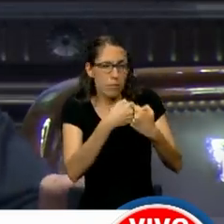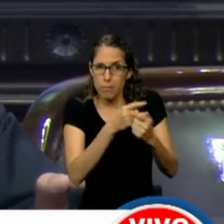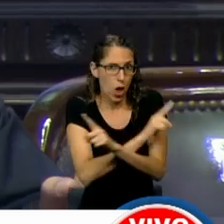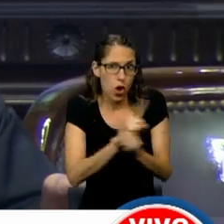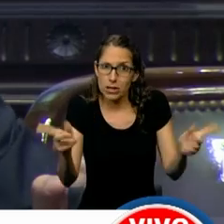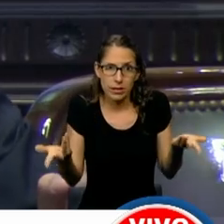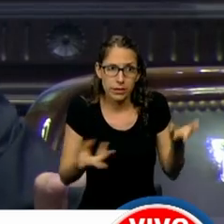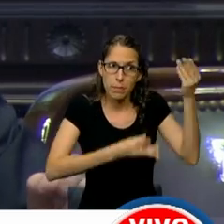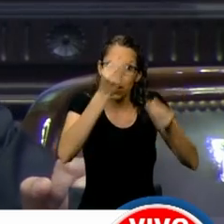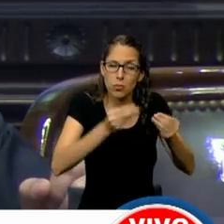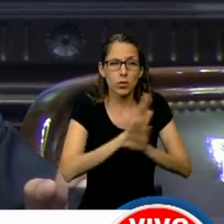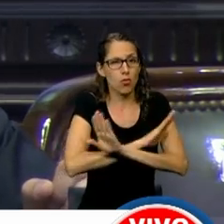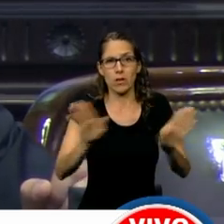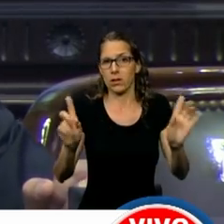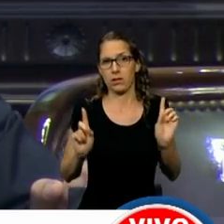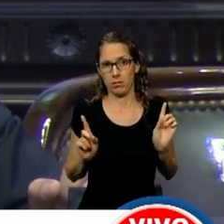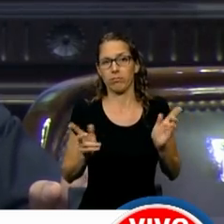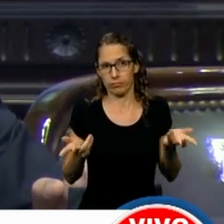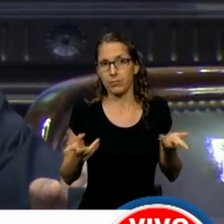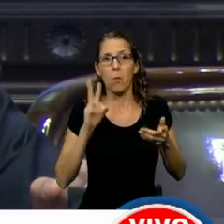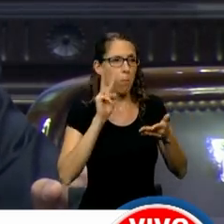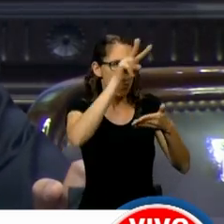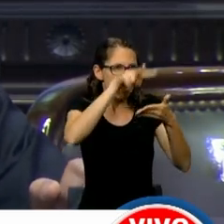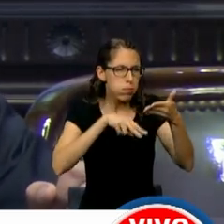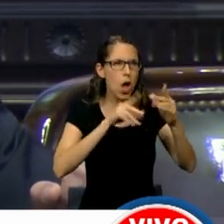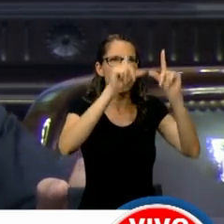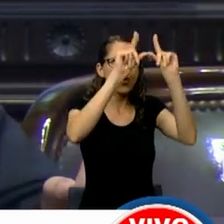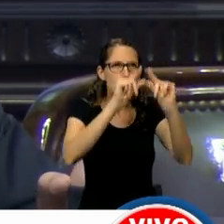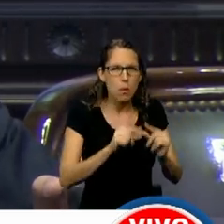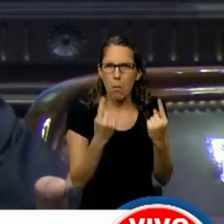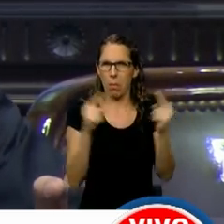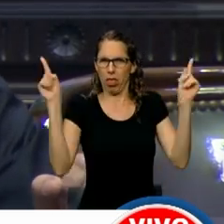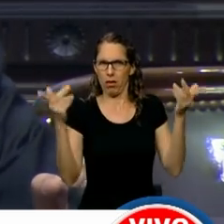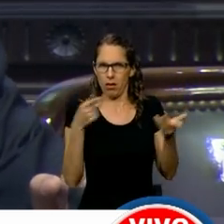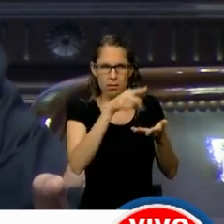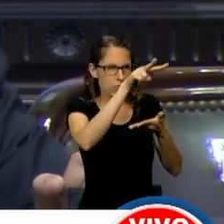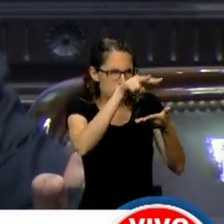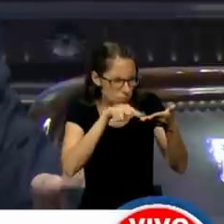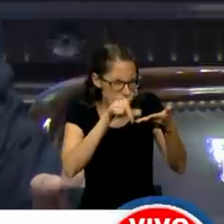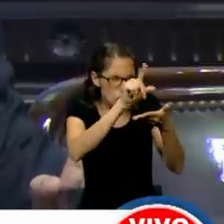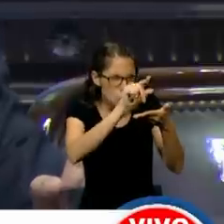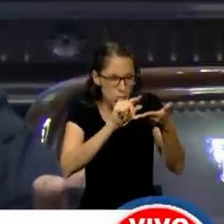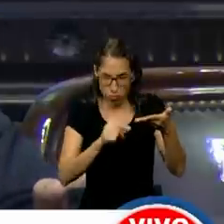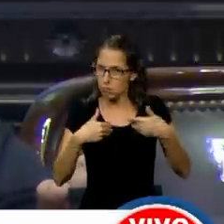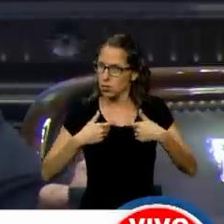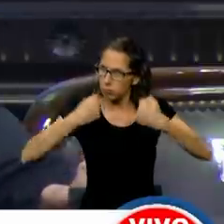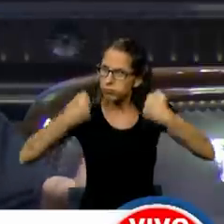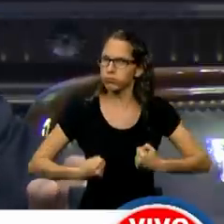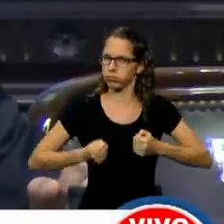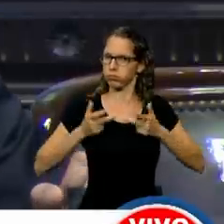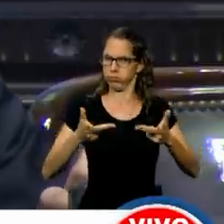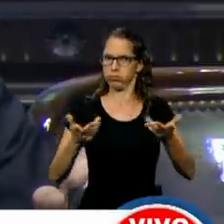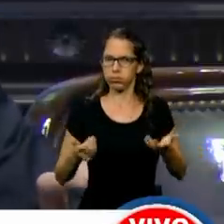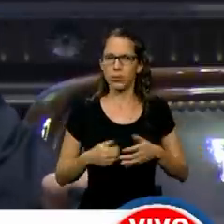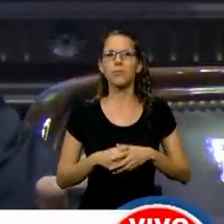pero eso lamentablemente no es así los números son contundentes y lo discuto donde lo quieran discutir nosotros